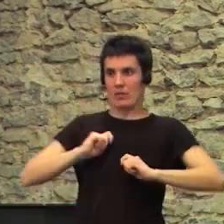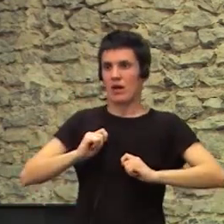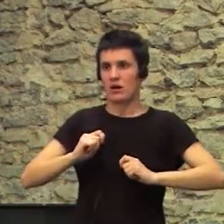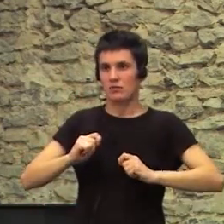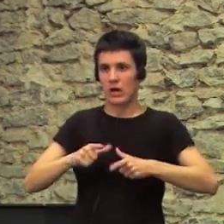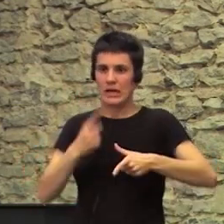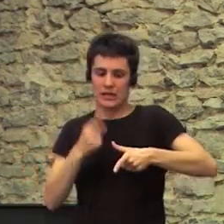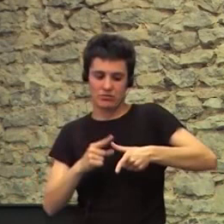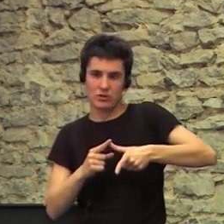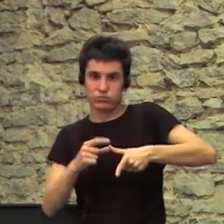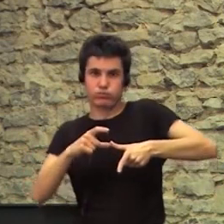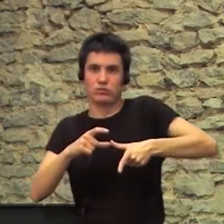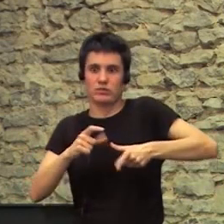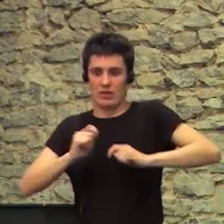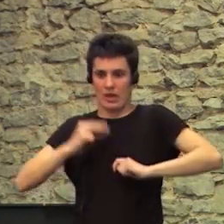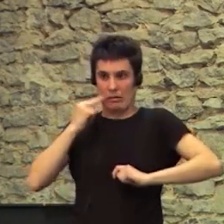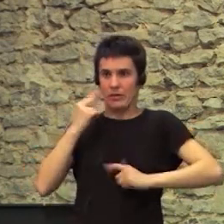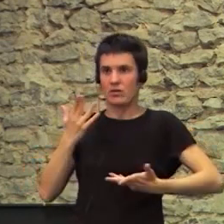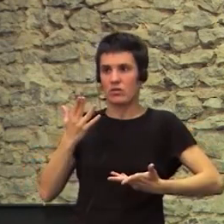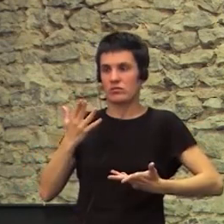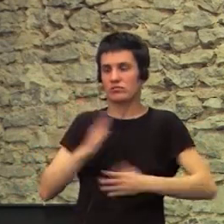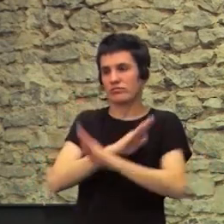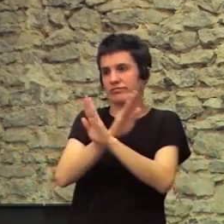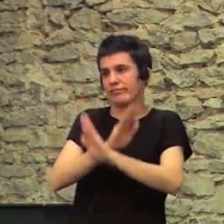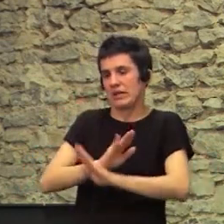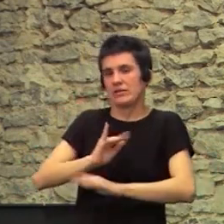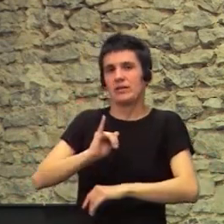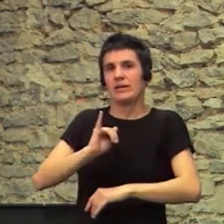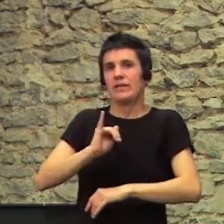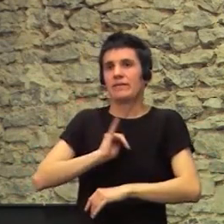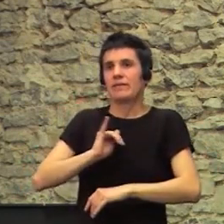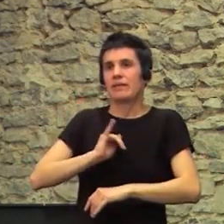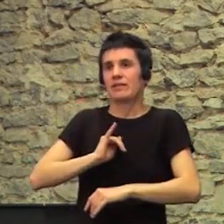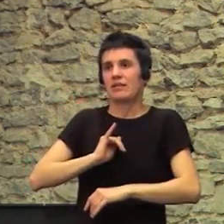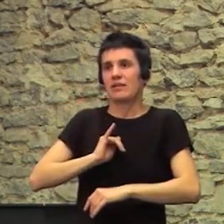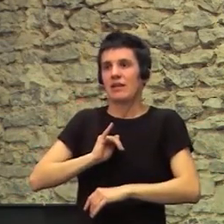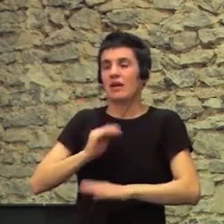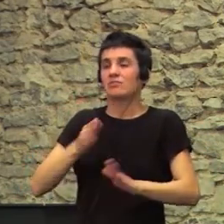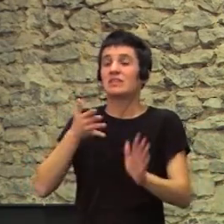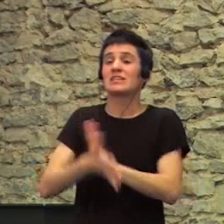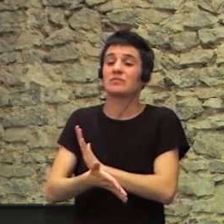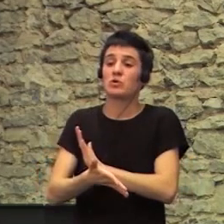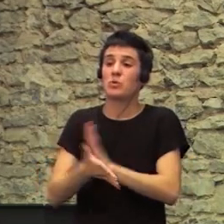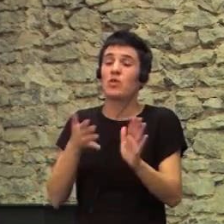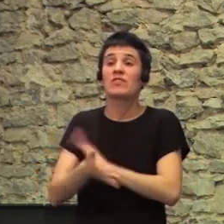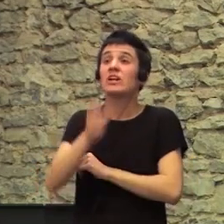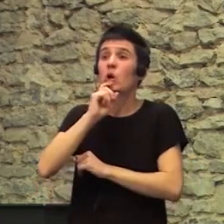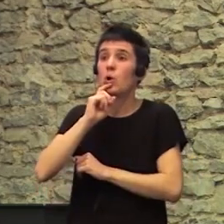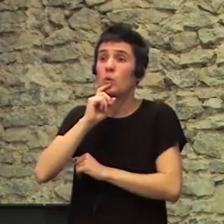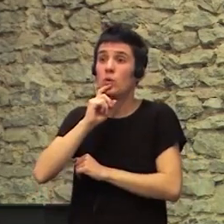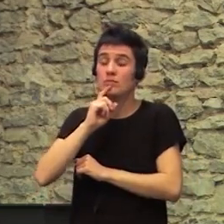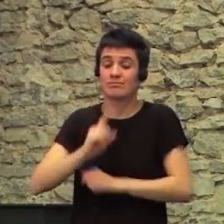grande. Quiero decir, la identidad está claramente definida por estos dos elementos.